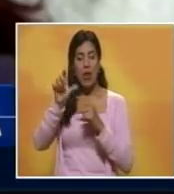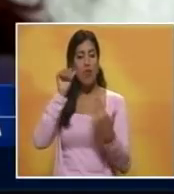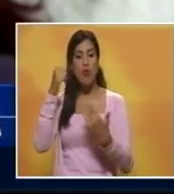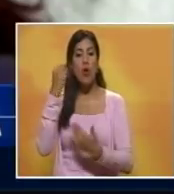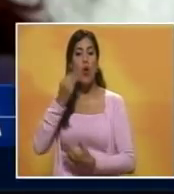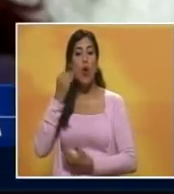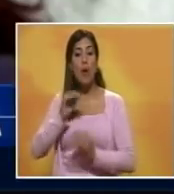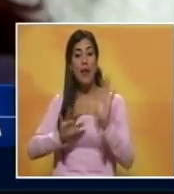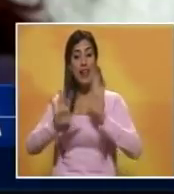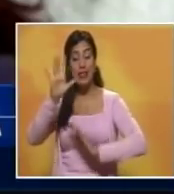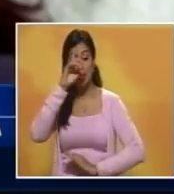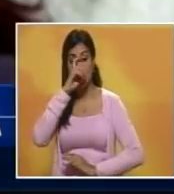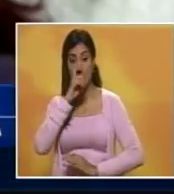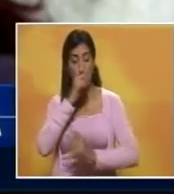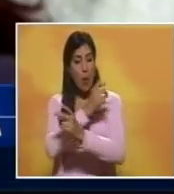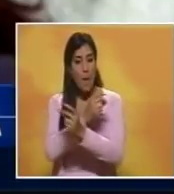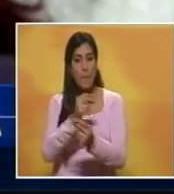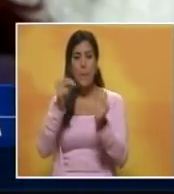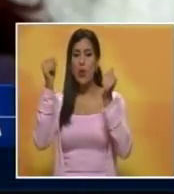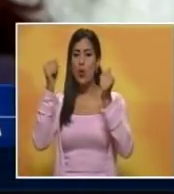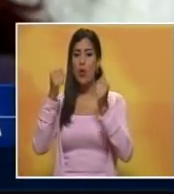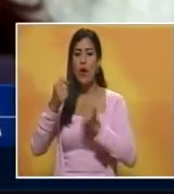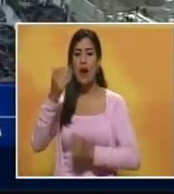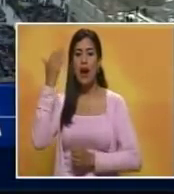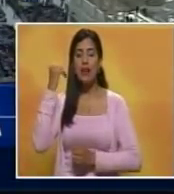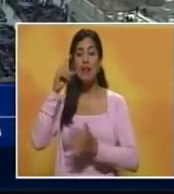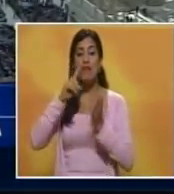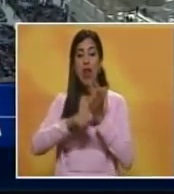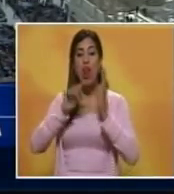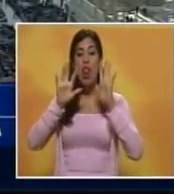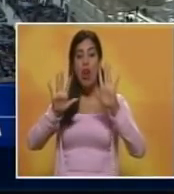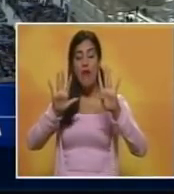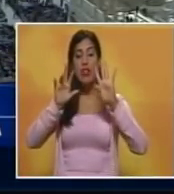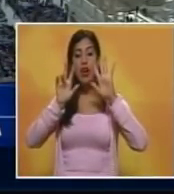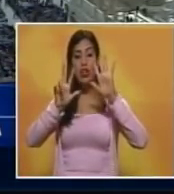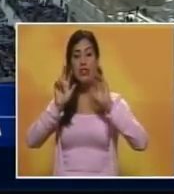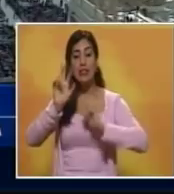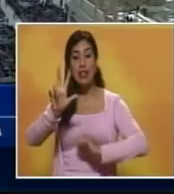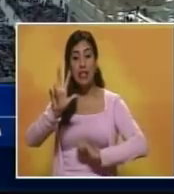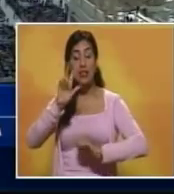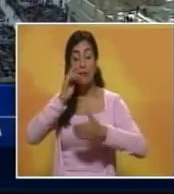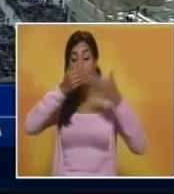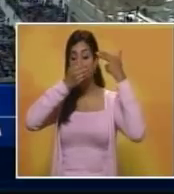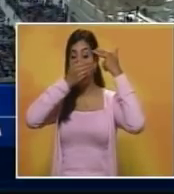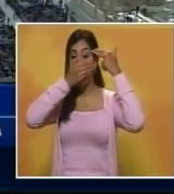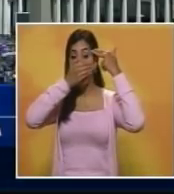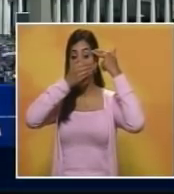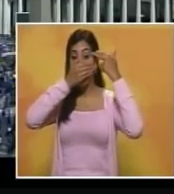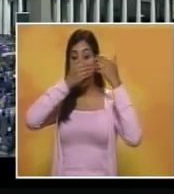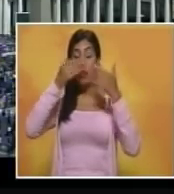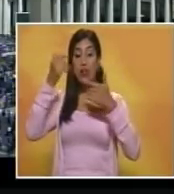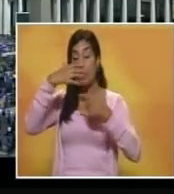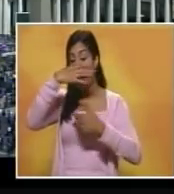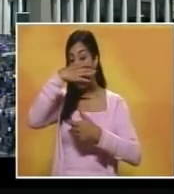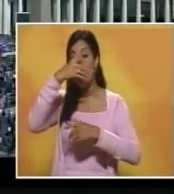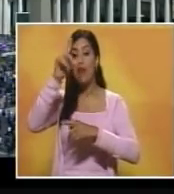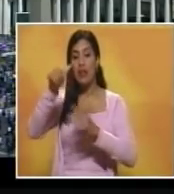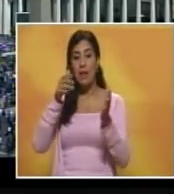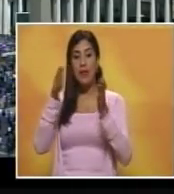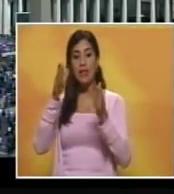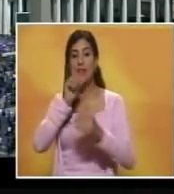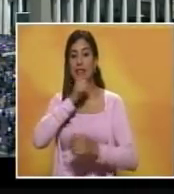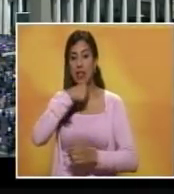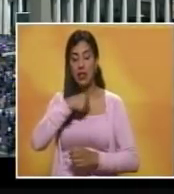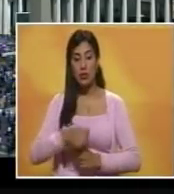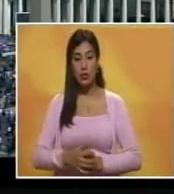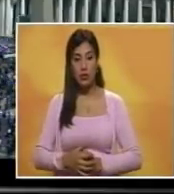una joven de 15 años desaparecida en 1983 y cuyo secuestro salpicó a la mafia y a los servicios